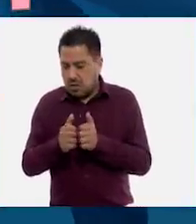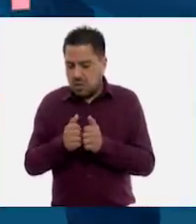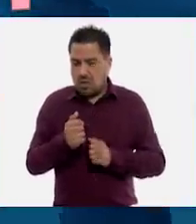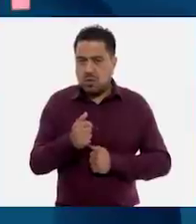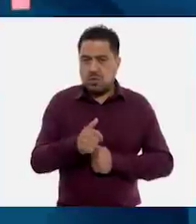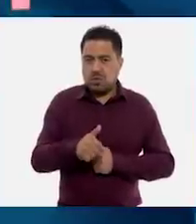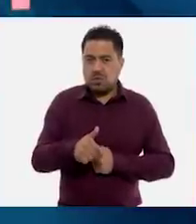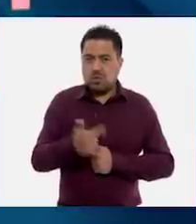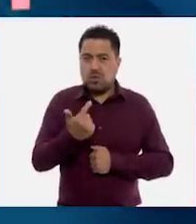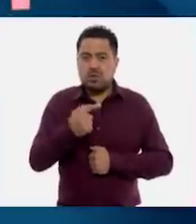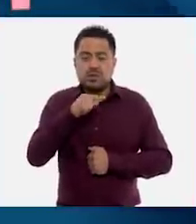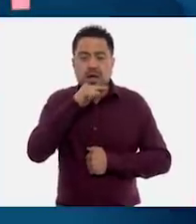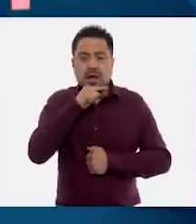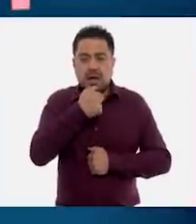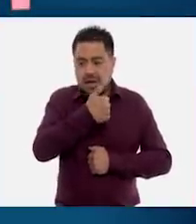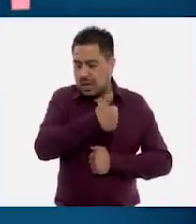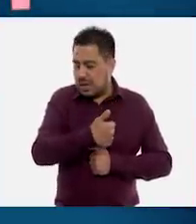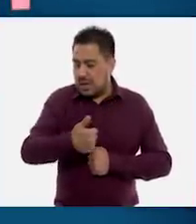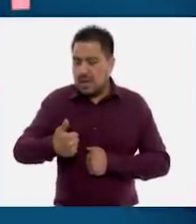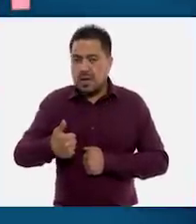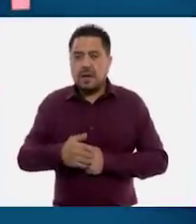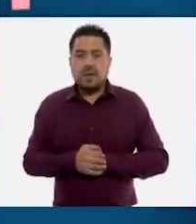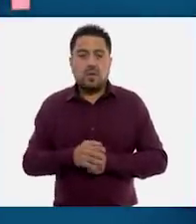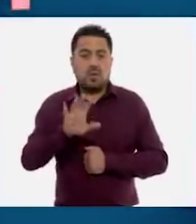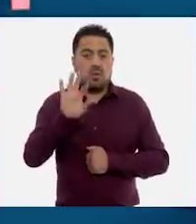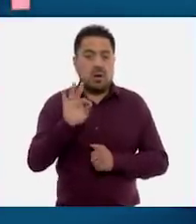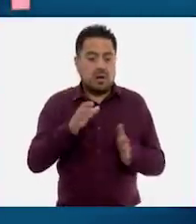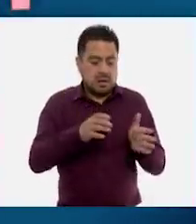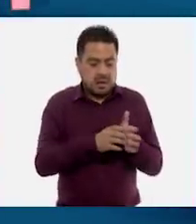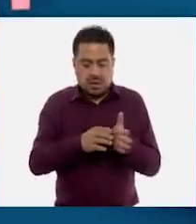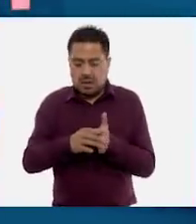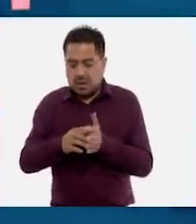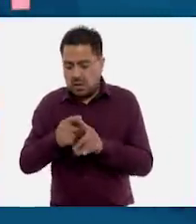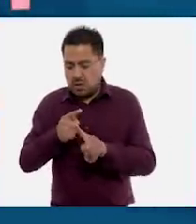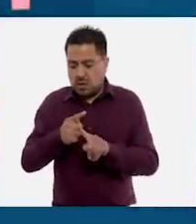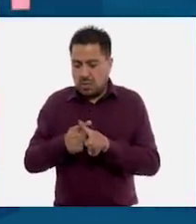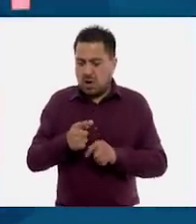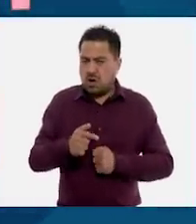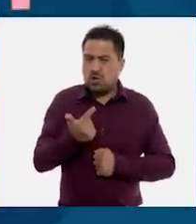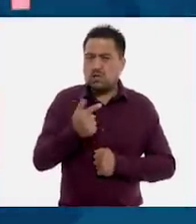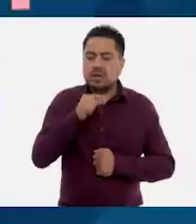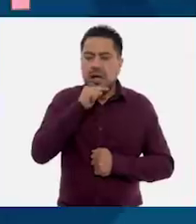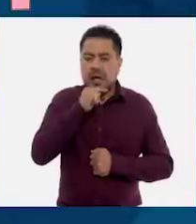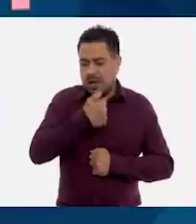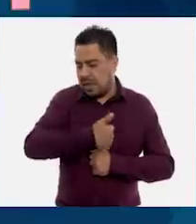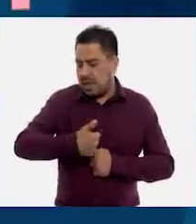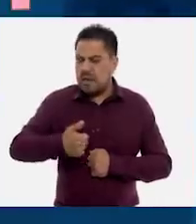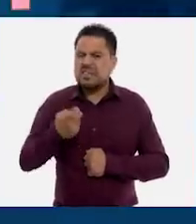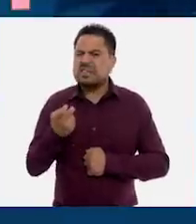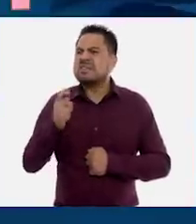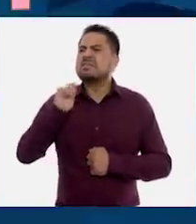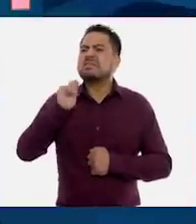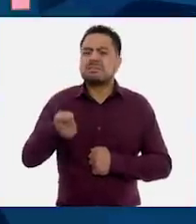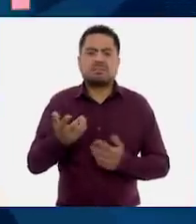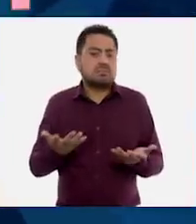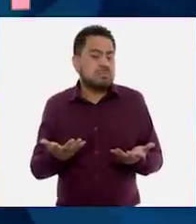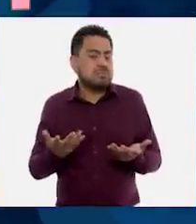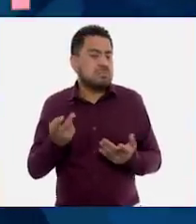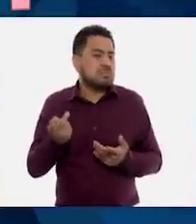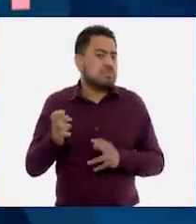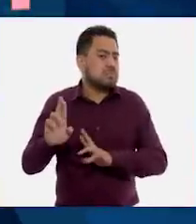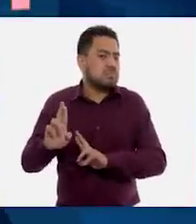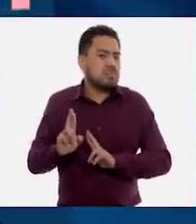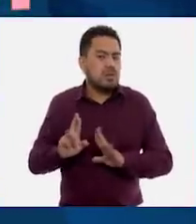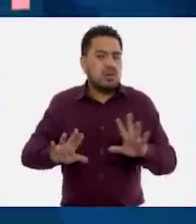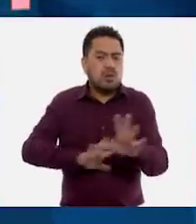12 lápices. 40 cajas con 12 lápices. Eso quiere decir que eso me da